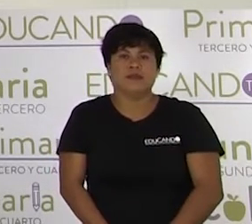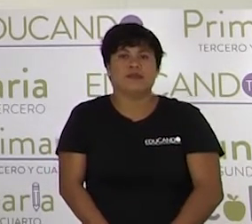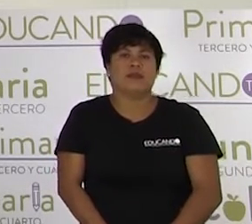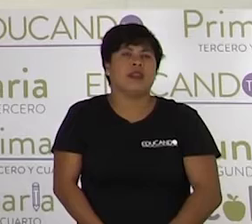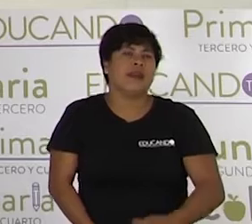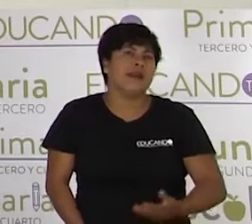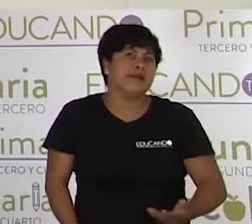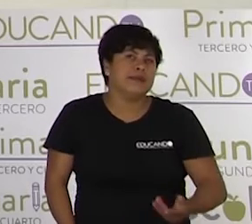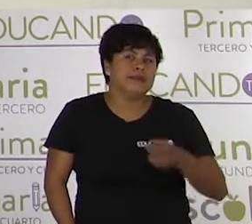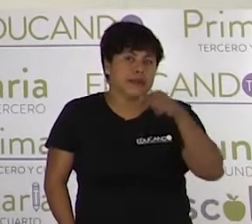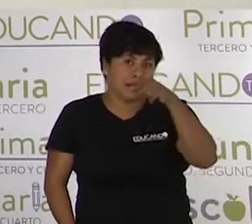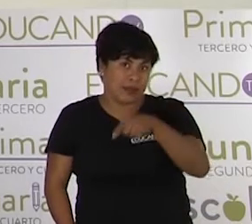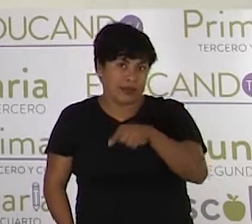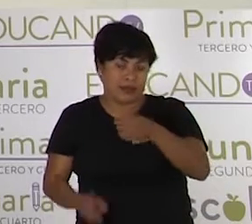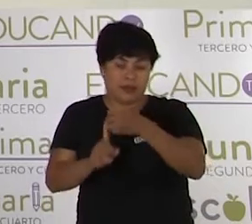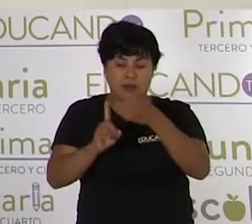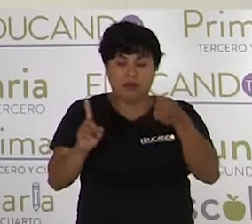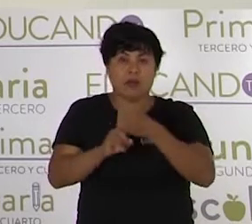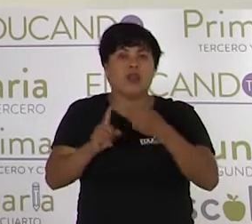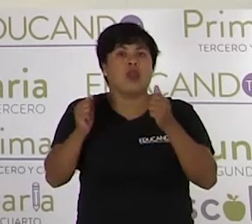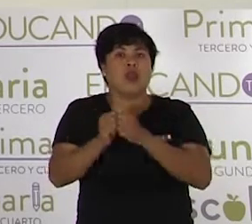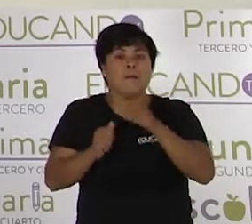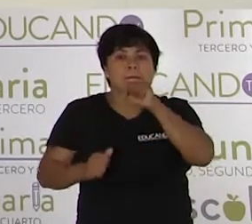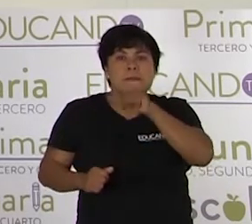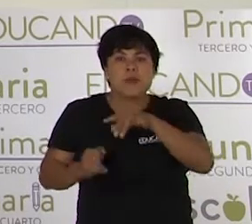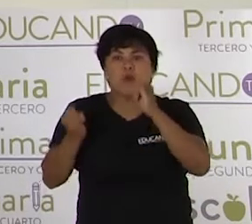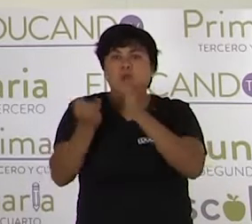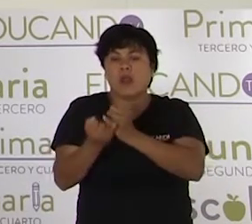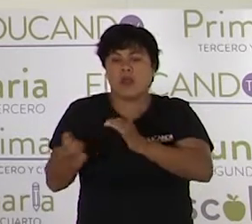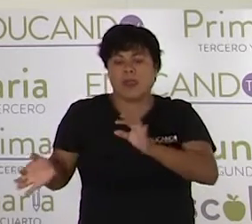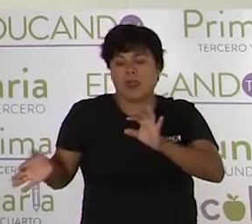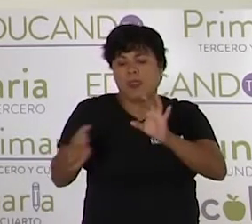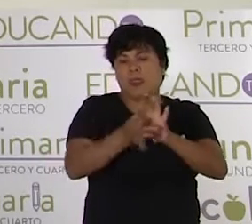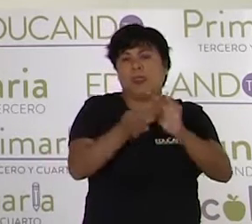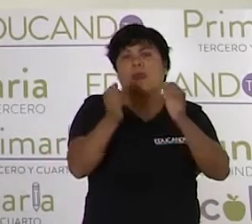que tienen que ver con la lectura.